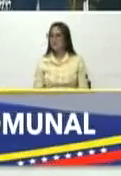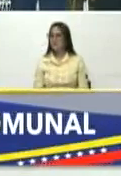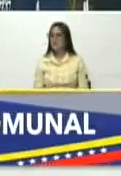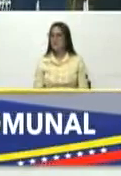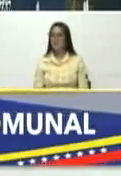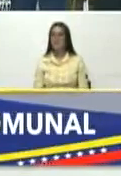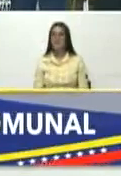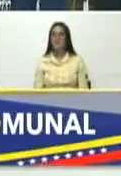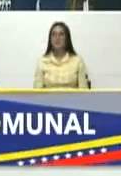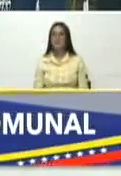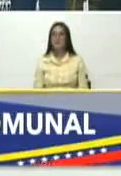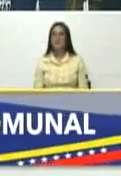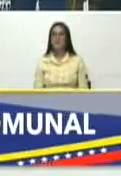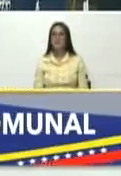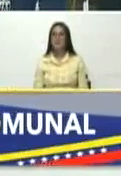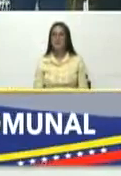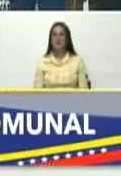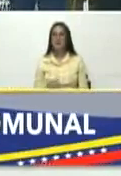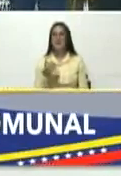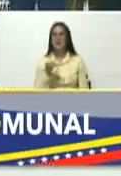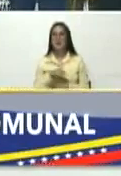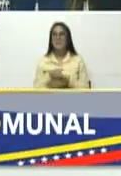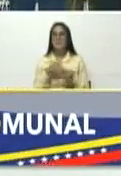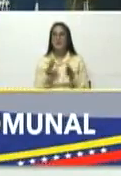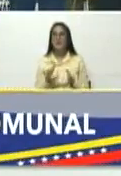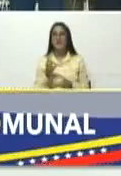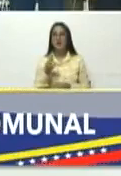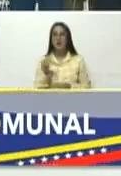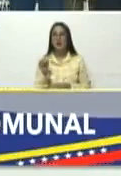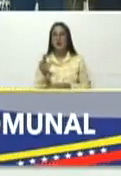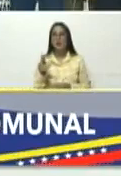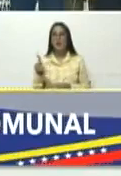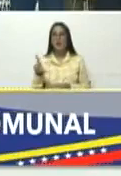Allá se encuentra el ministro Raúl Paredes